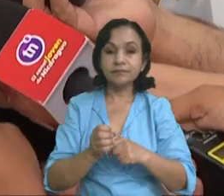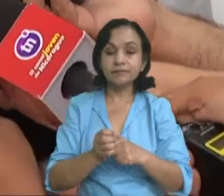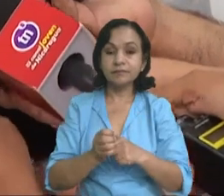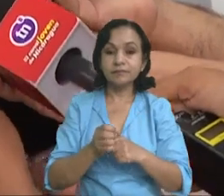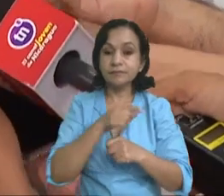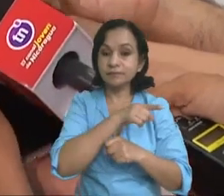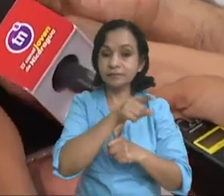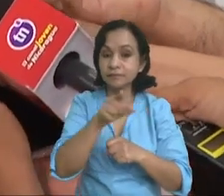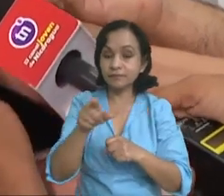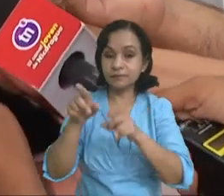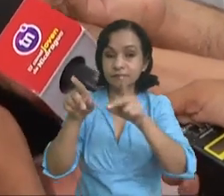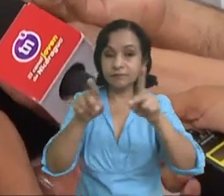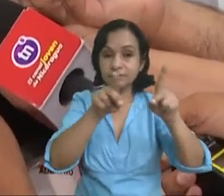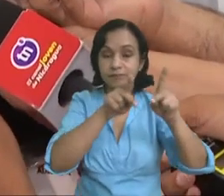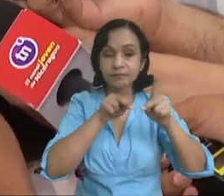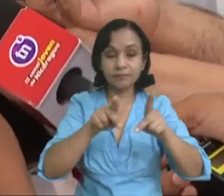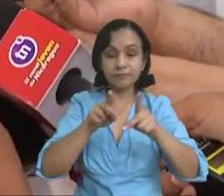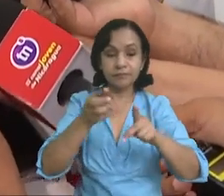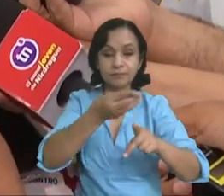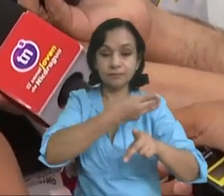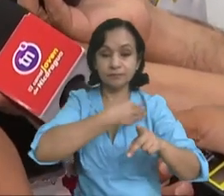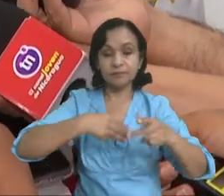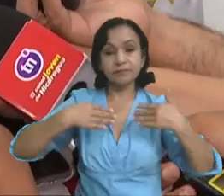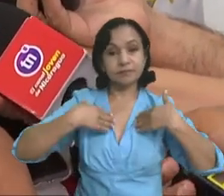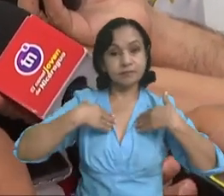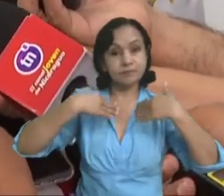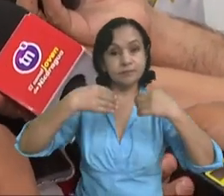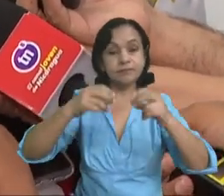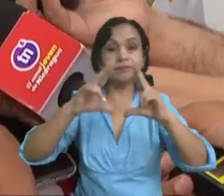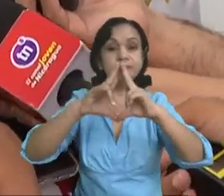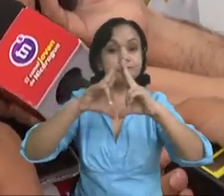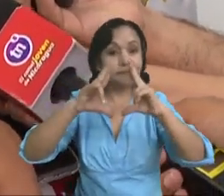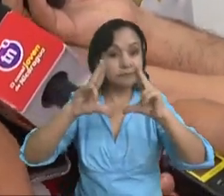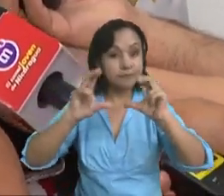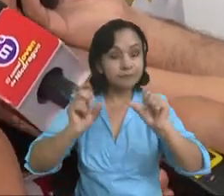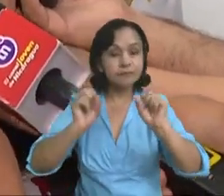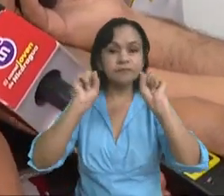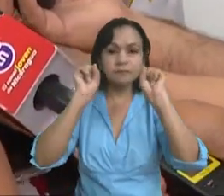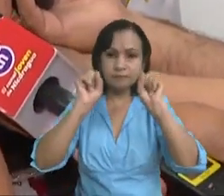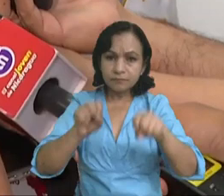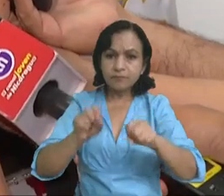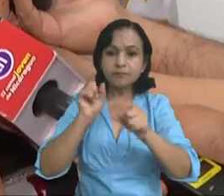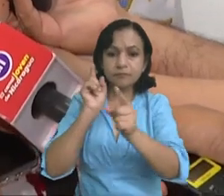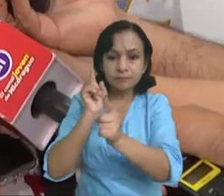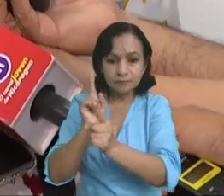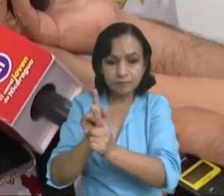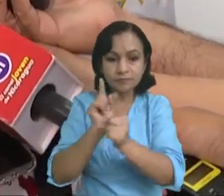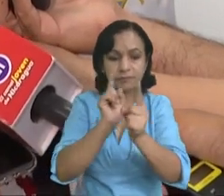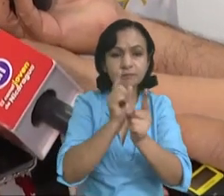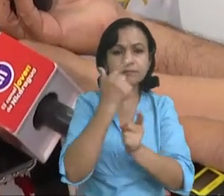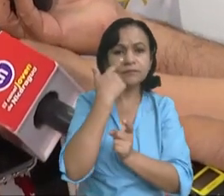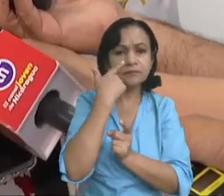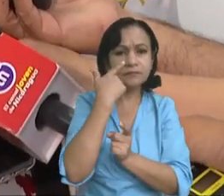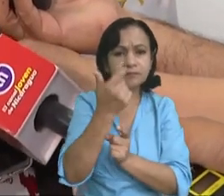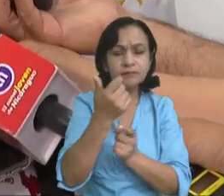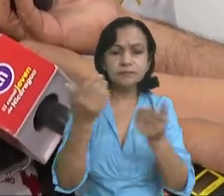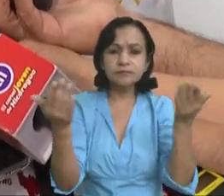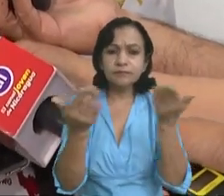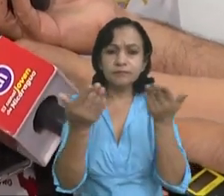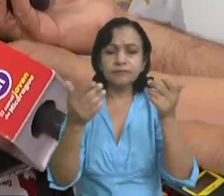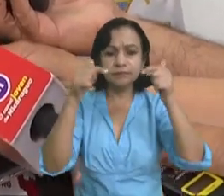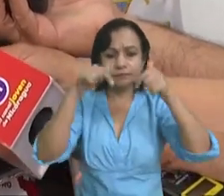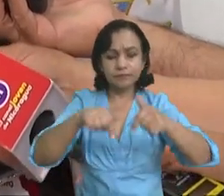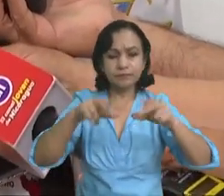los funcionarios de Sanidad de Nicaragua y vamos a tener la oportunidad también de conocer cómo lo han hecho ellos por acá y,